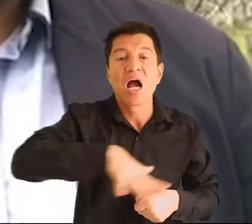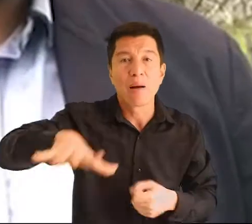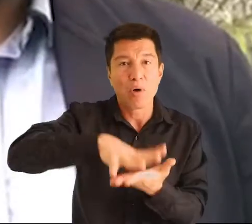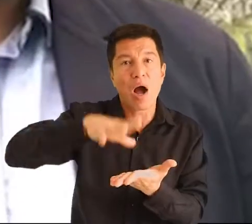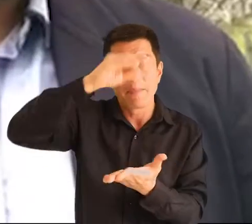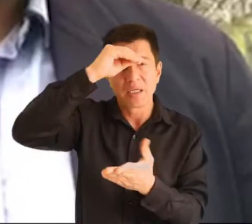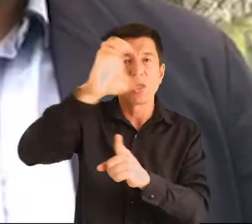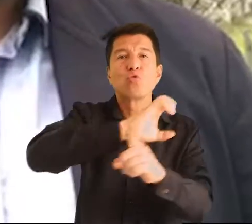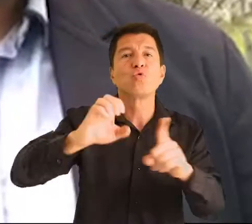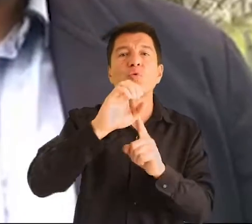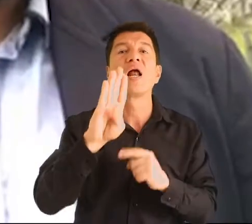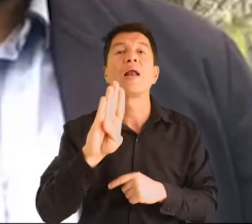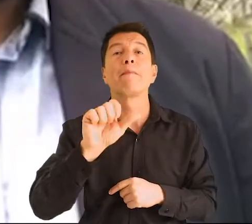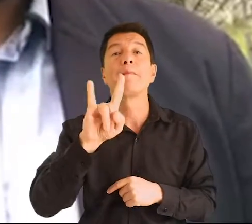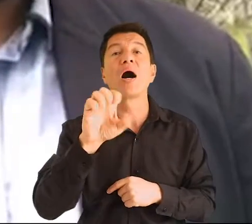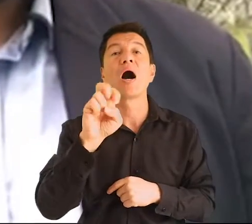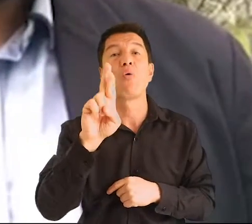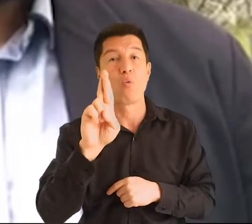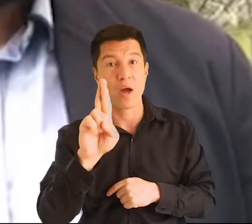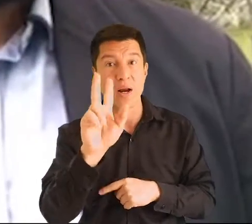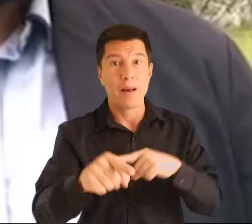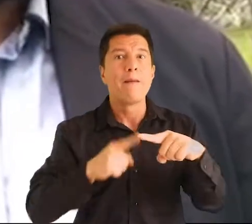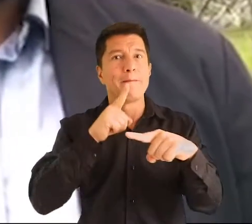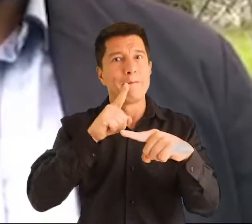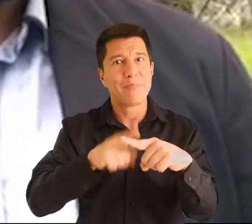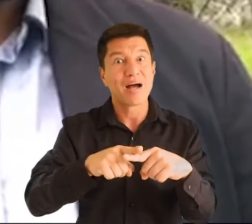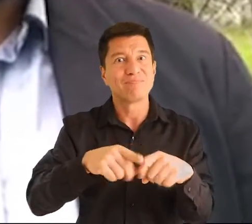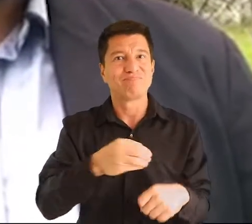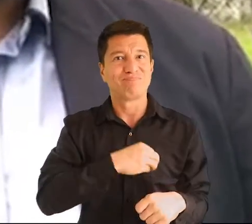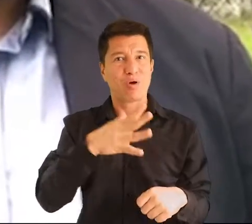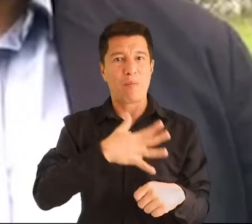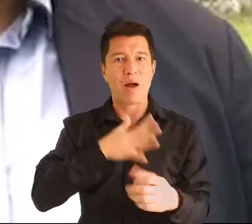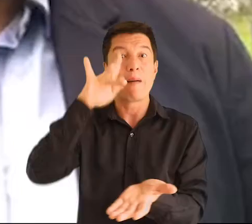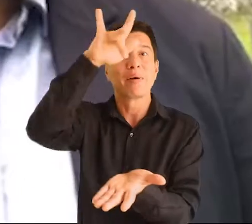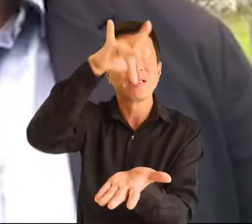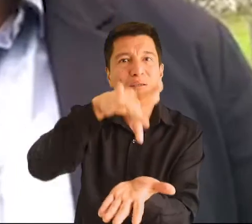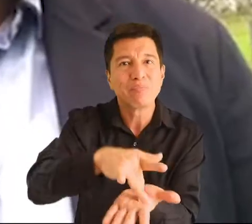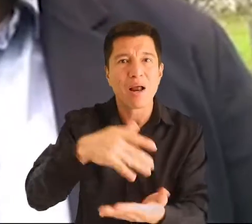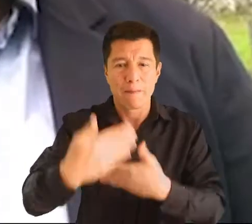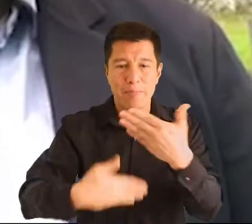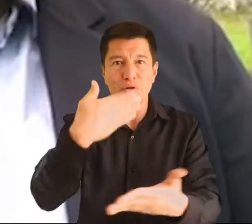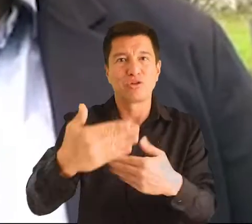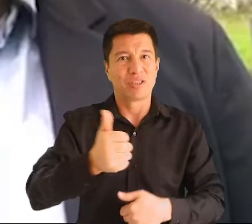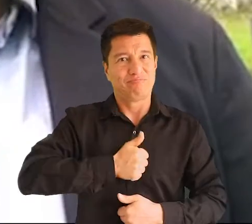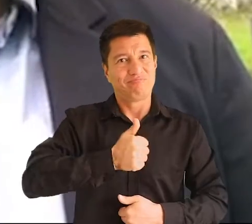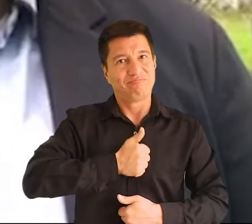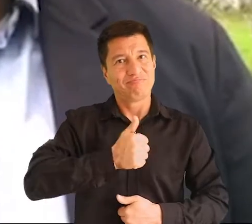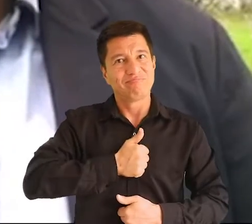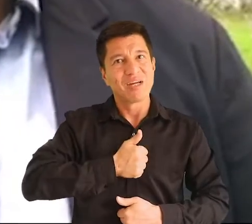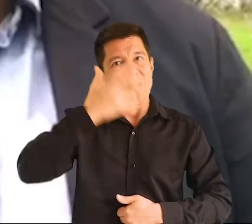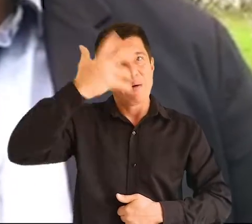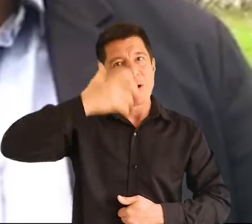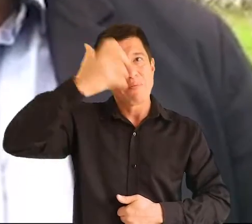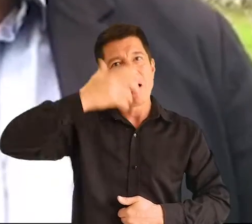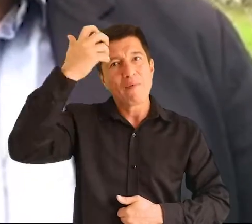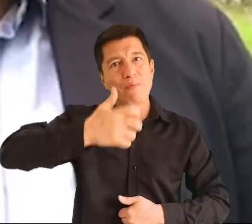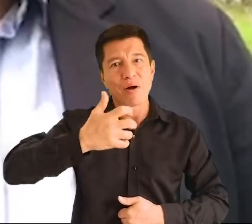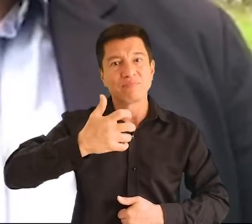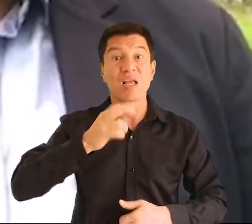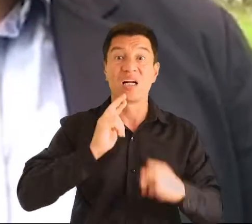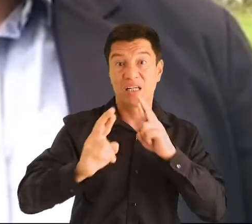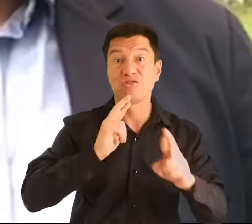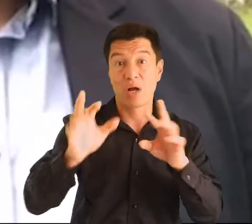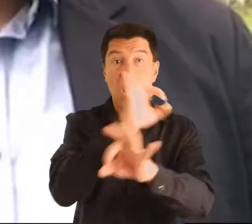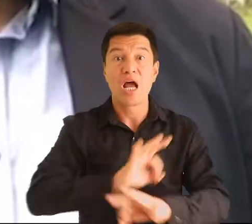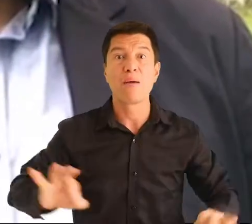del campo de aprendizaje cultural Bagüe, y hemos tenido también la oportunidad de participar en el proceso de autoevaluación, el cual